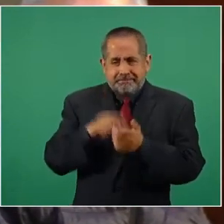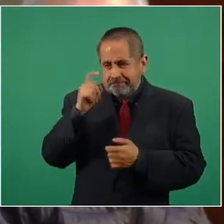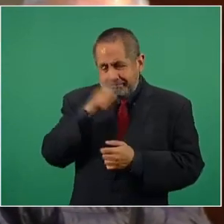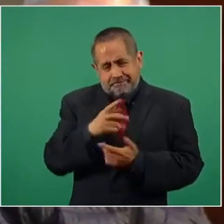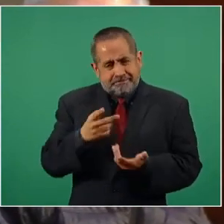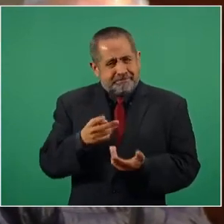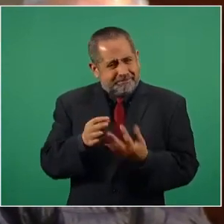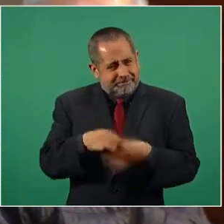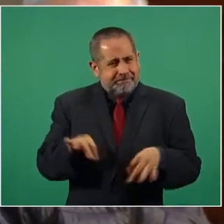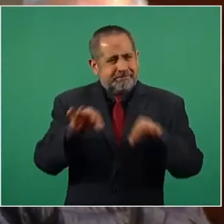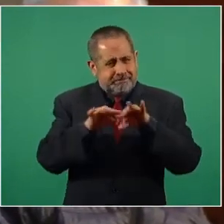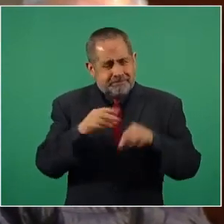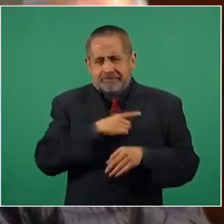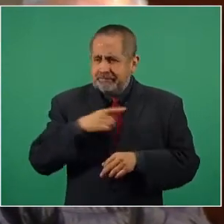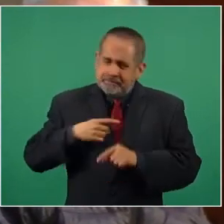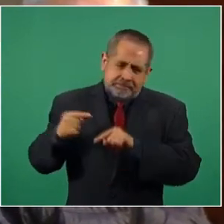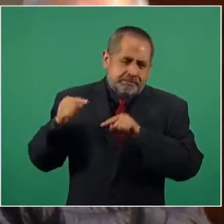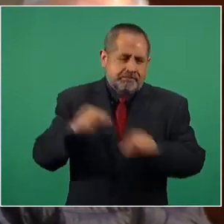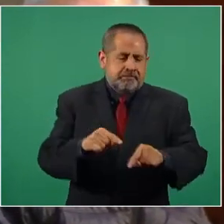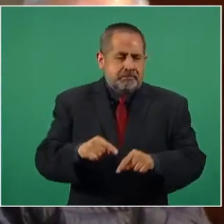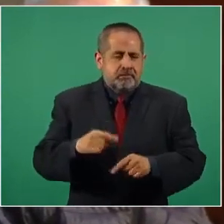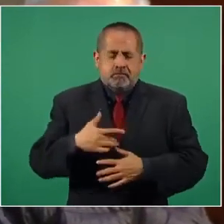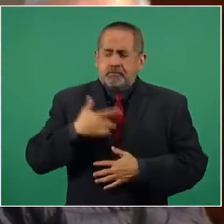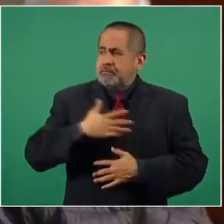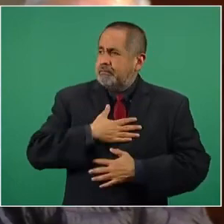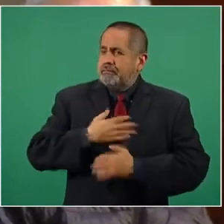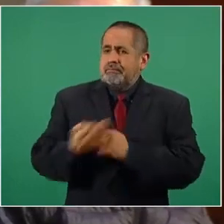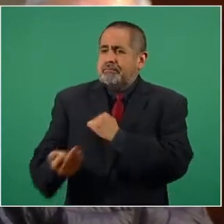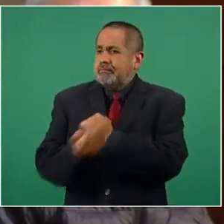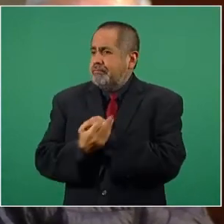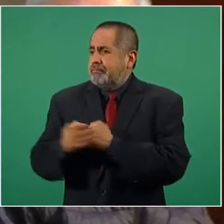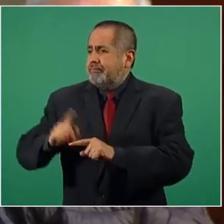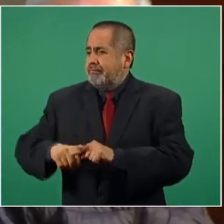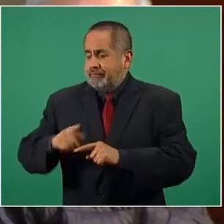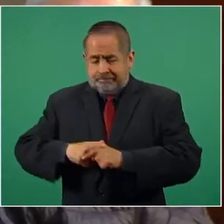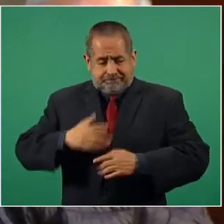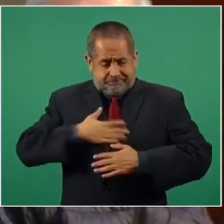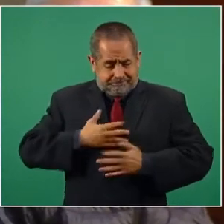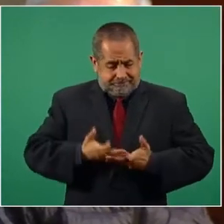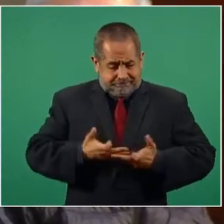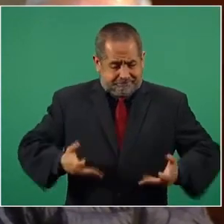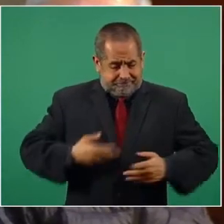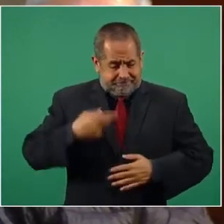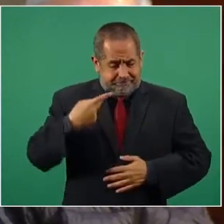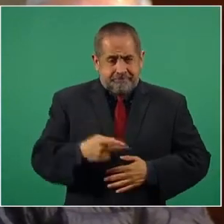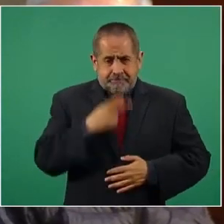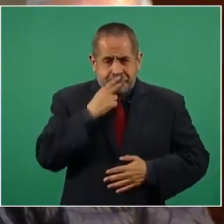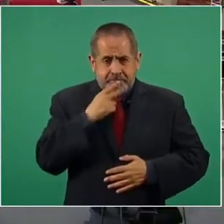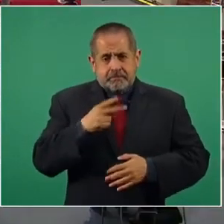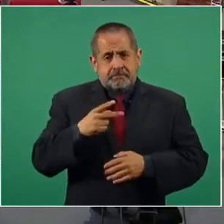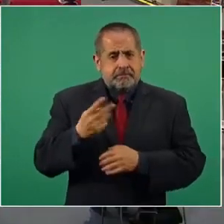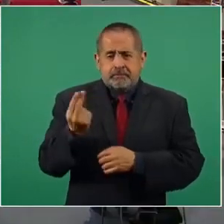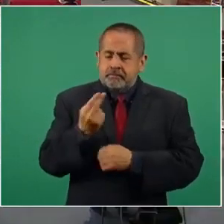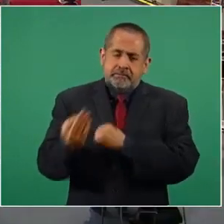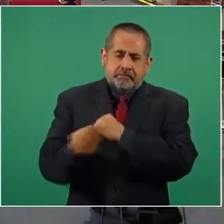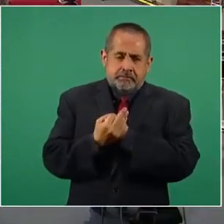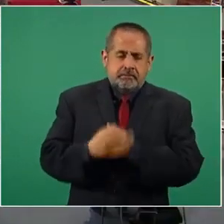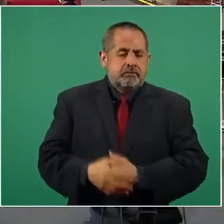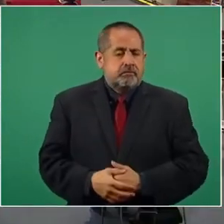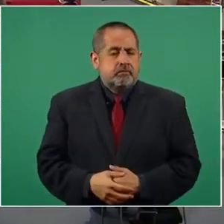importante la presencia o sentirse seguros dentro de su propio territorio, ¿no? Sí,